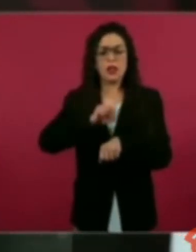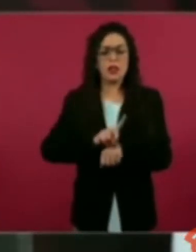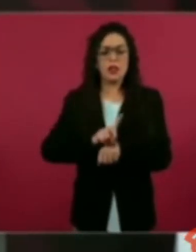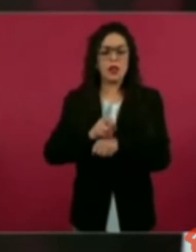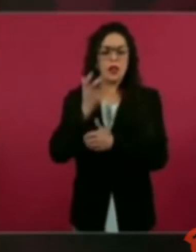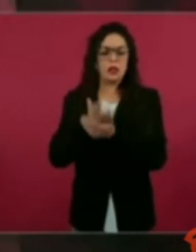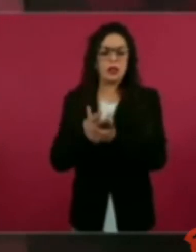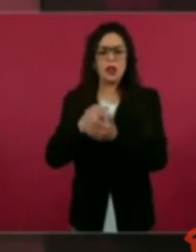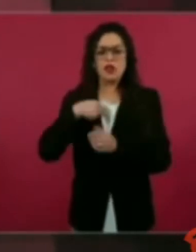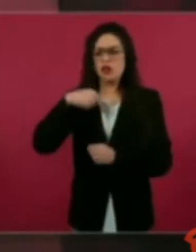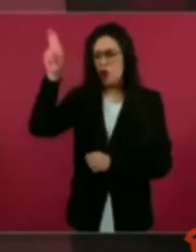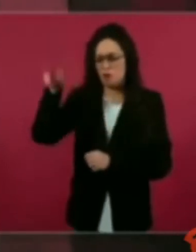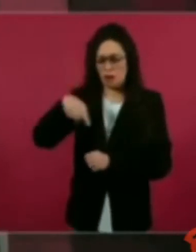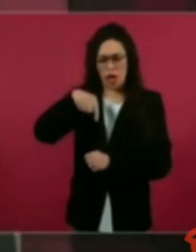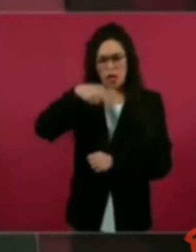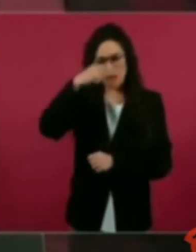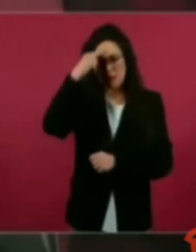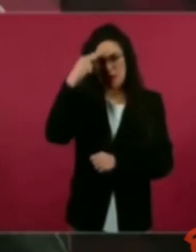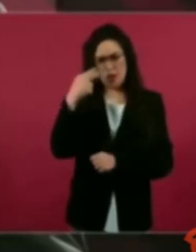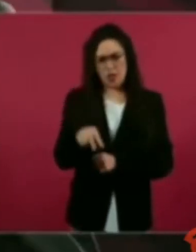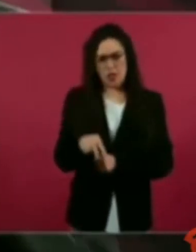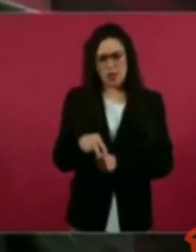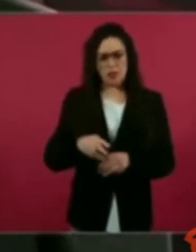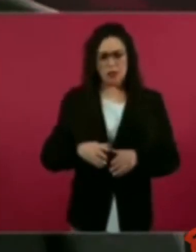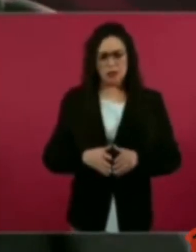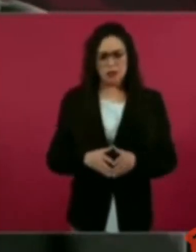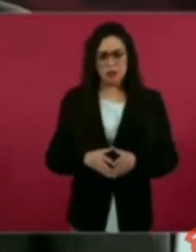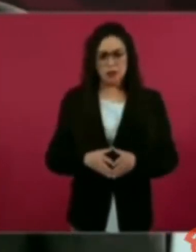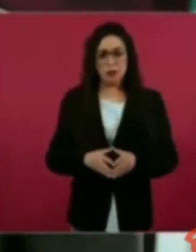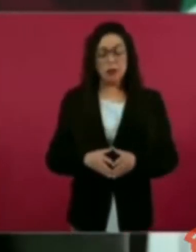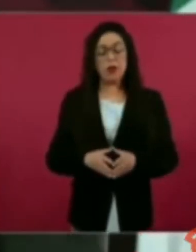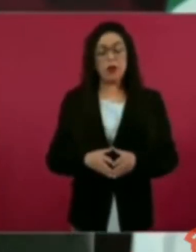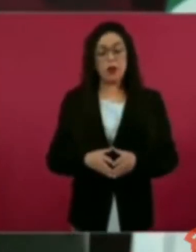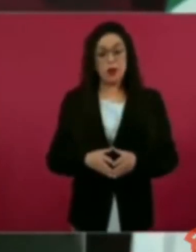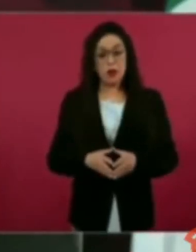vine aquí. O sea que ya vivía allá.